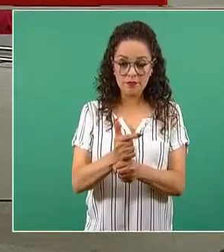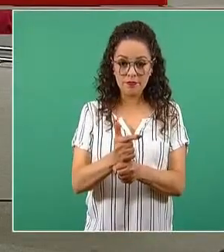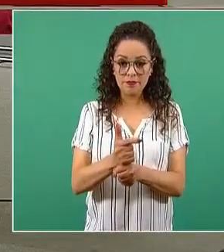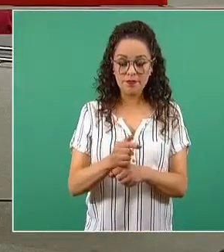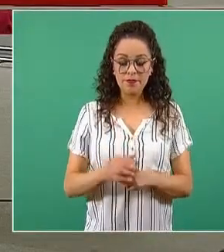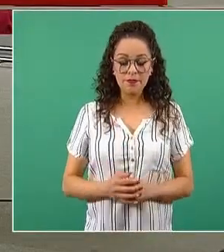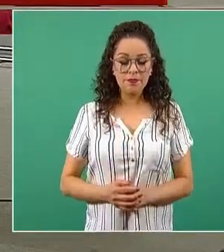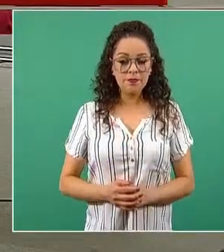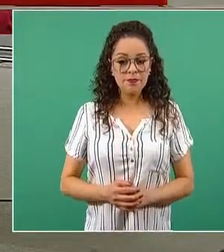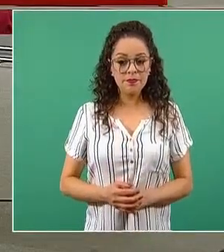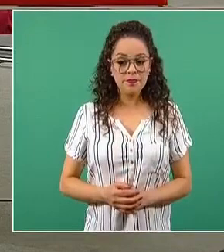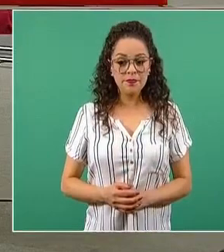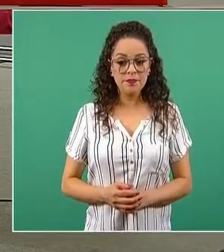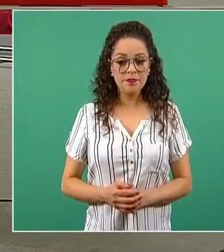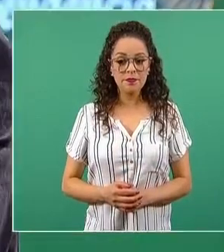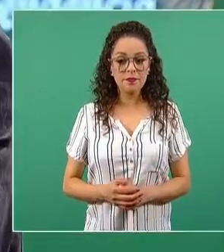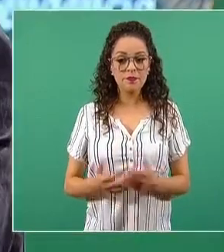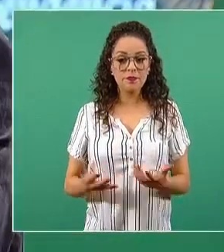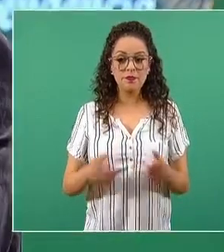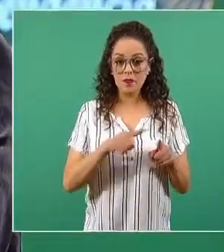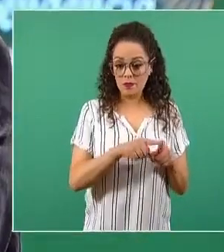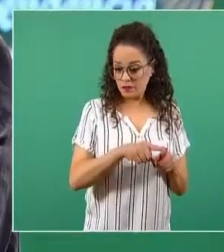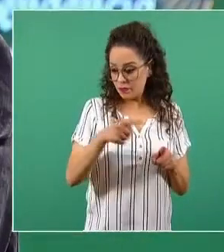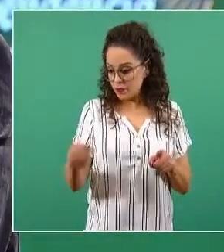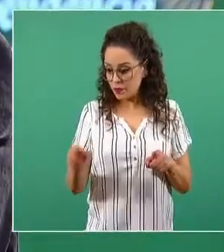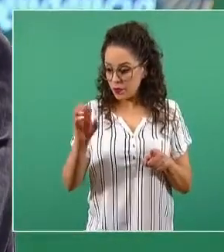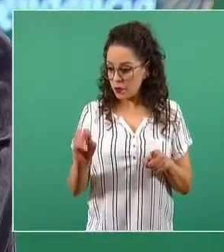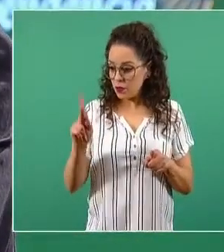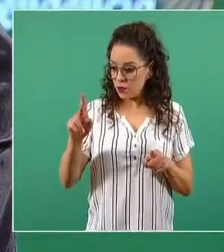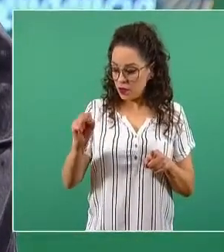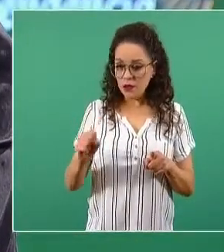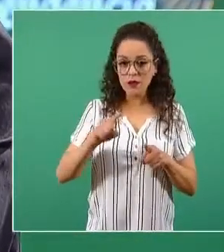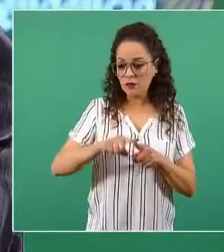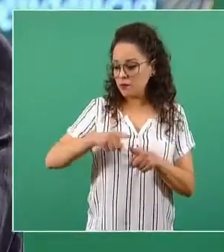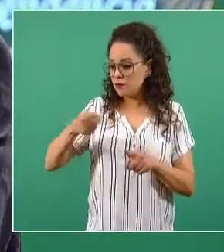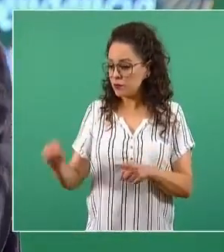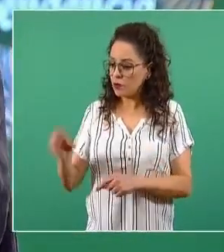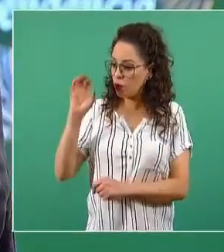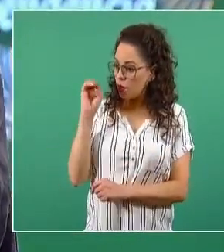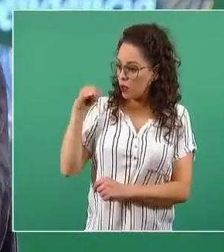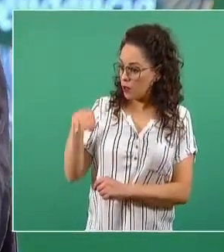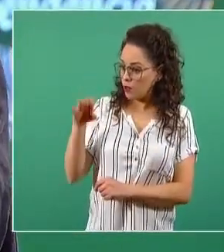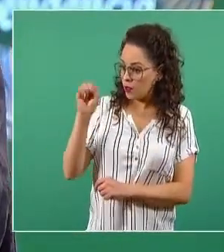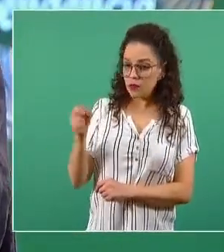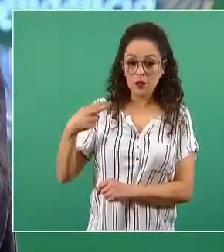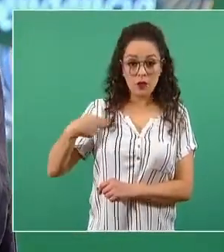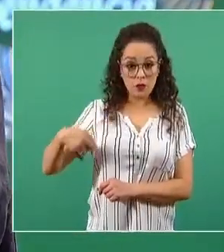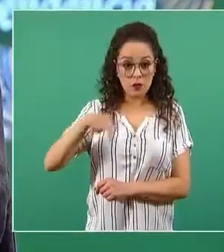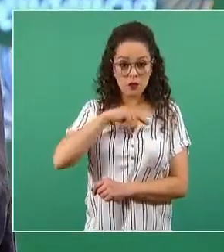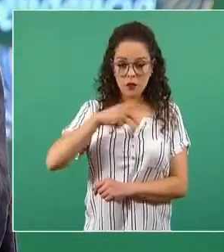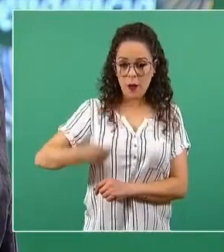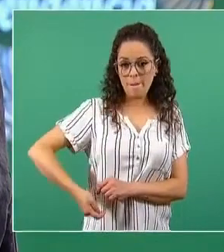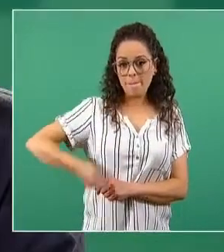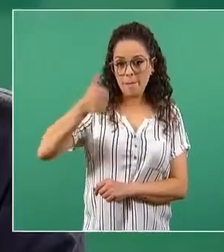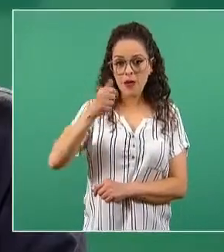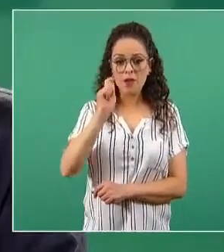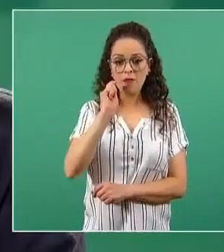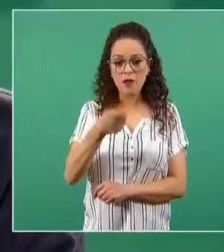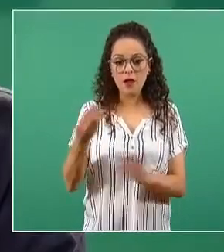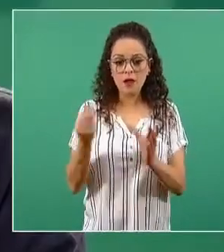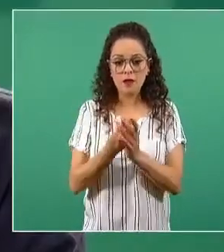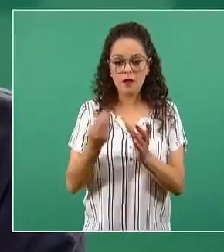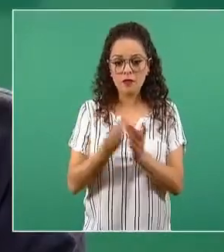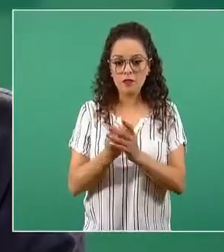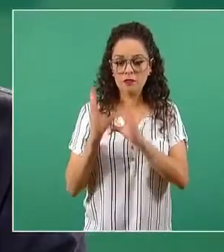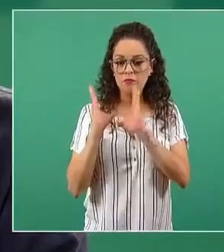través de la Organización Panamericana y Mundial de la Salud, fuimos sede del primer taller regional